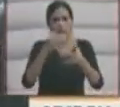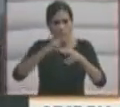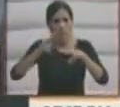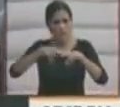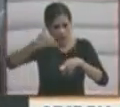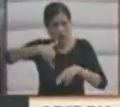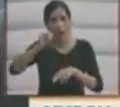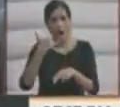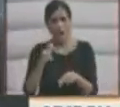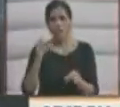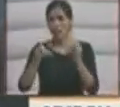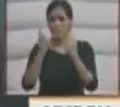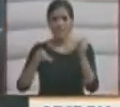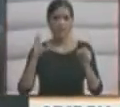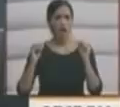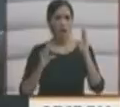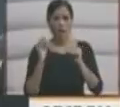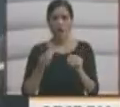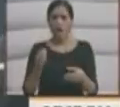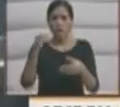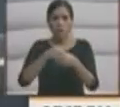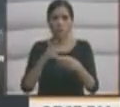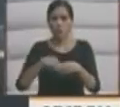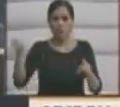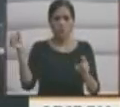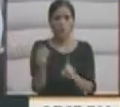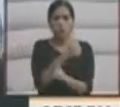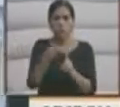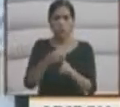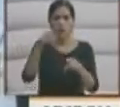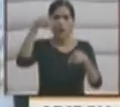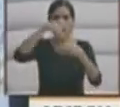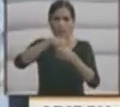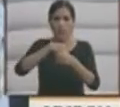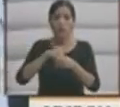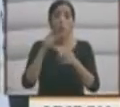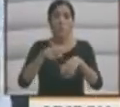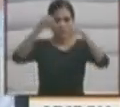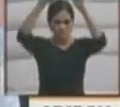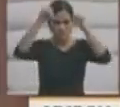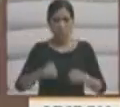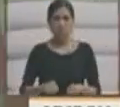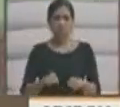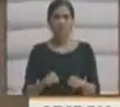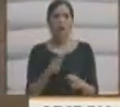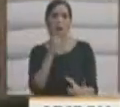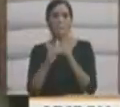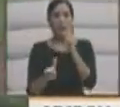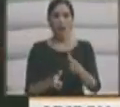allá adentro. Tratados allá adentro, porque ellos bajaron la Santa María a la mala.